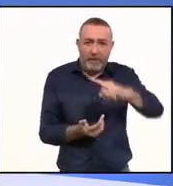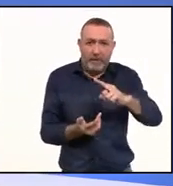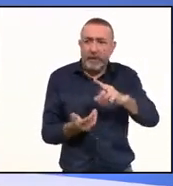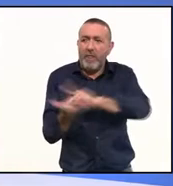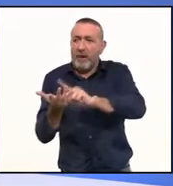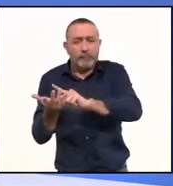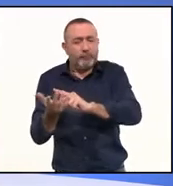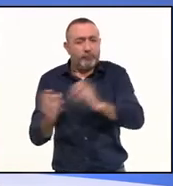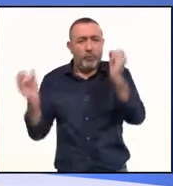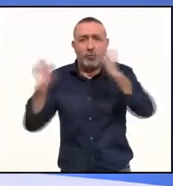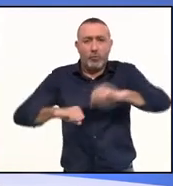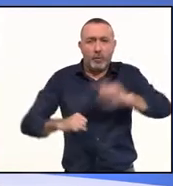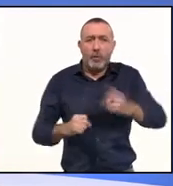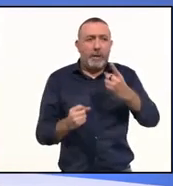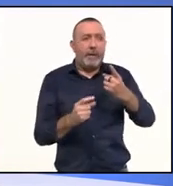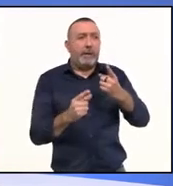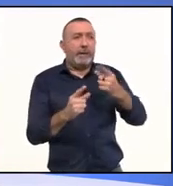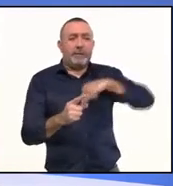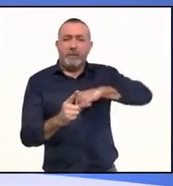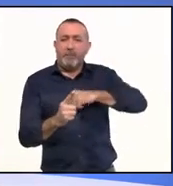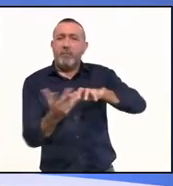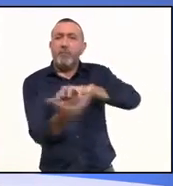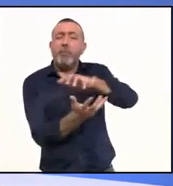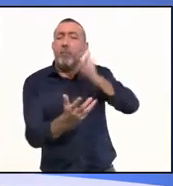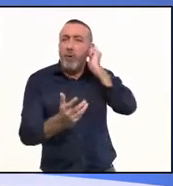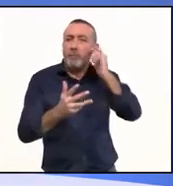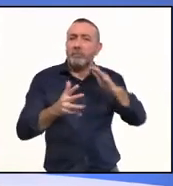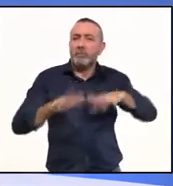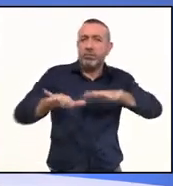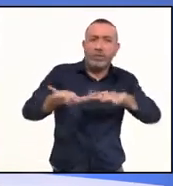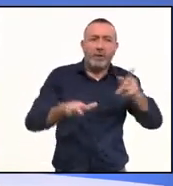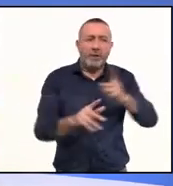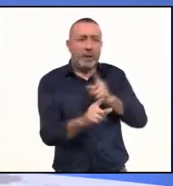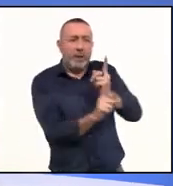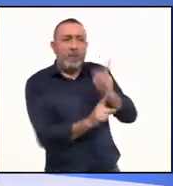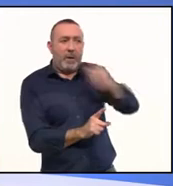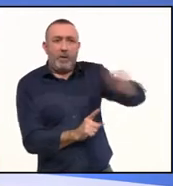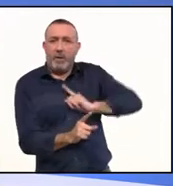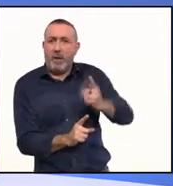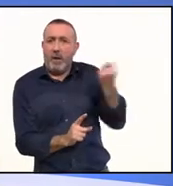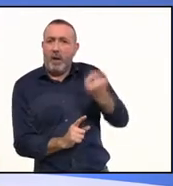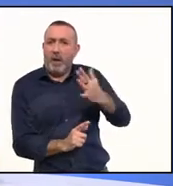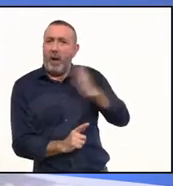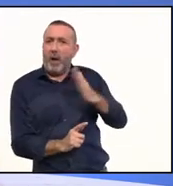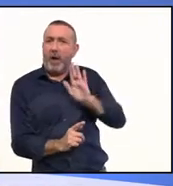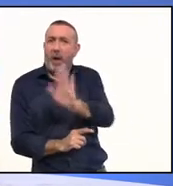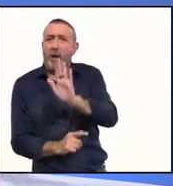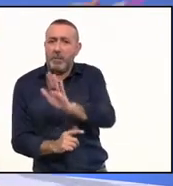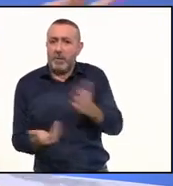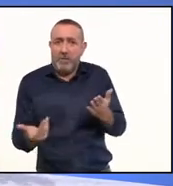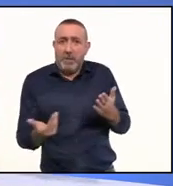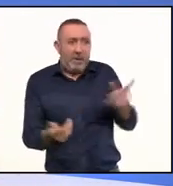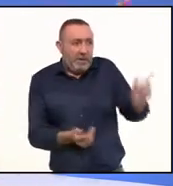movimientos que tienen que ver con las mujeres se siente amenazado la gente como tú como yo